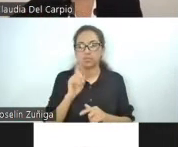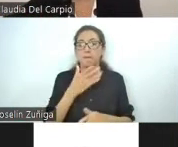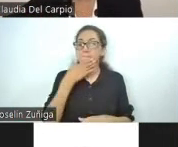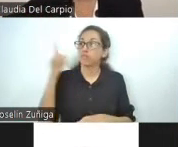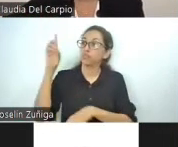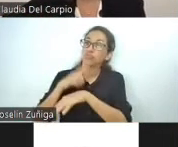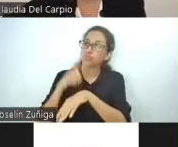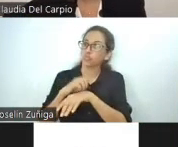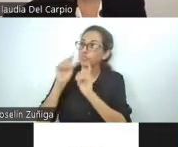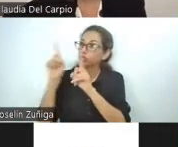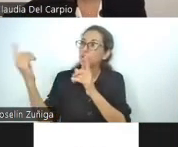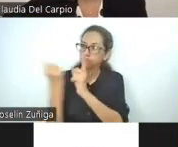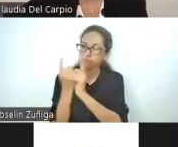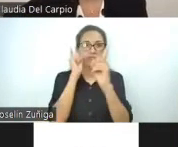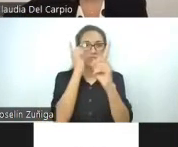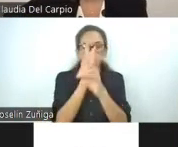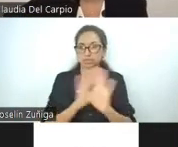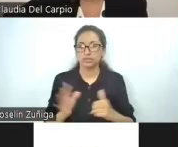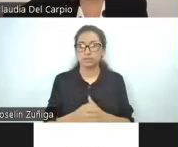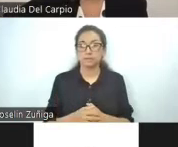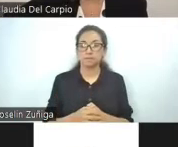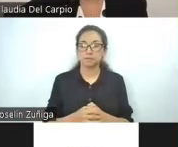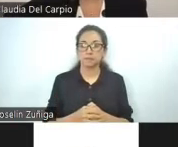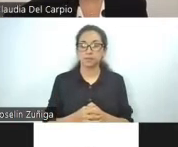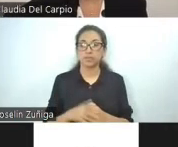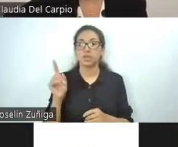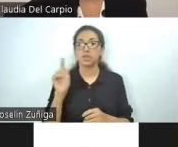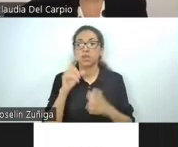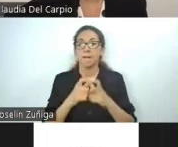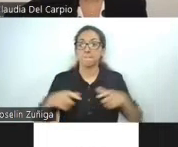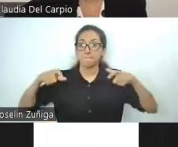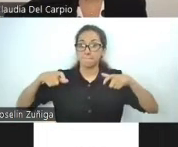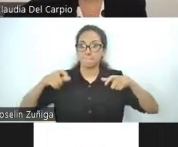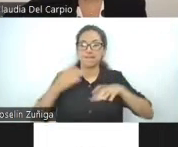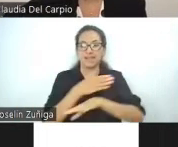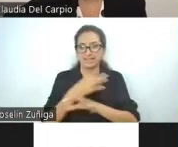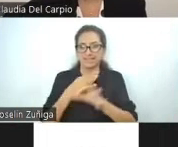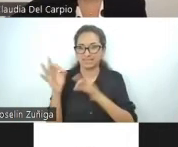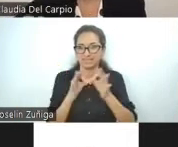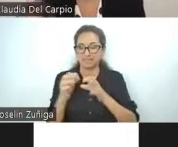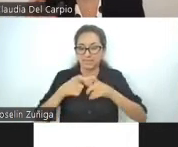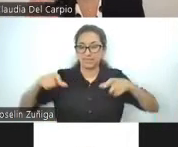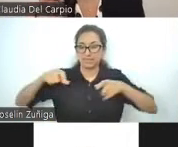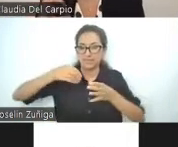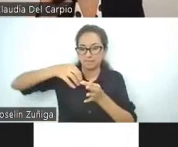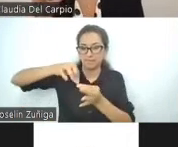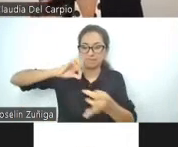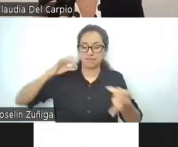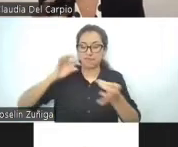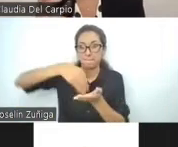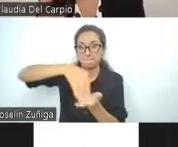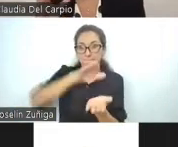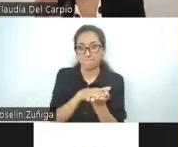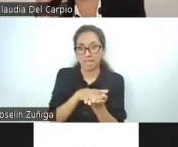dependiendo la causa. Evitar el uso de protectores diarios, que es lo que ya hablamos. Los protectores, además de producir